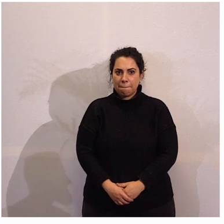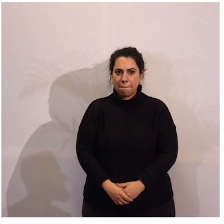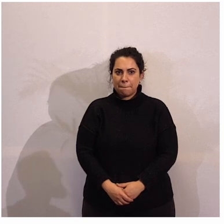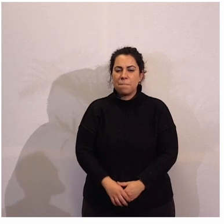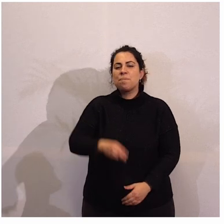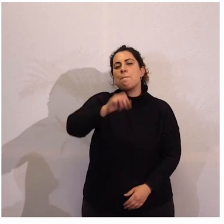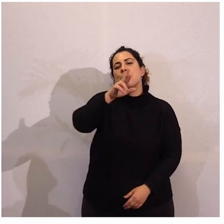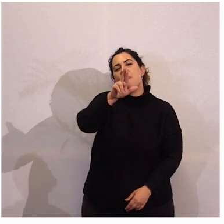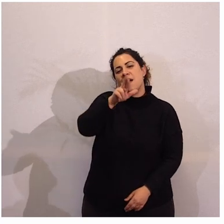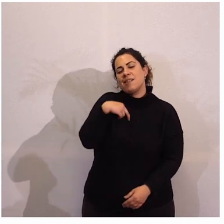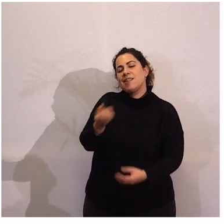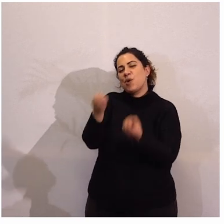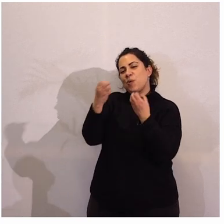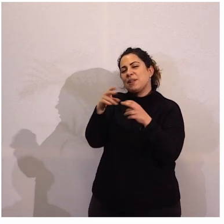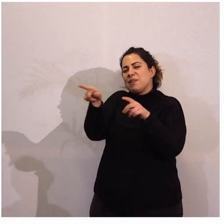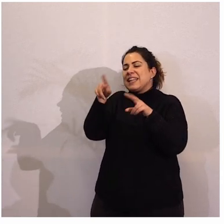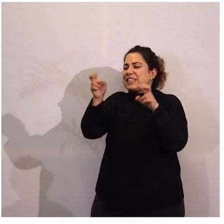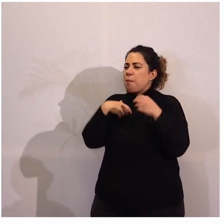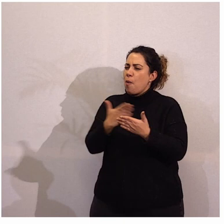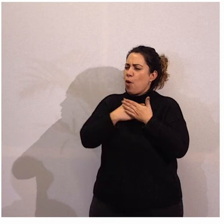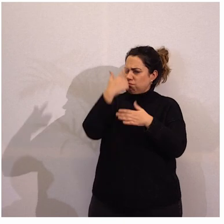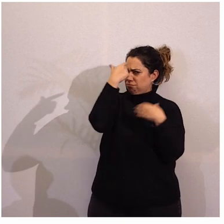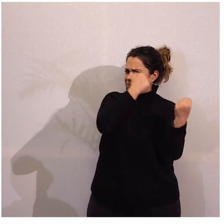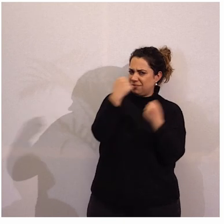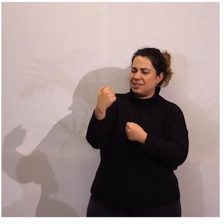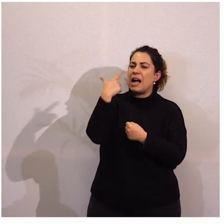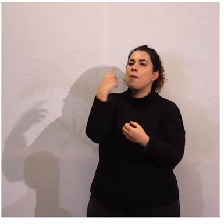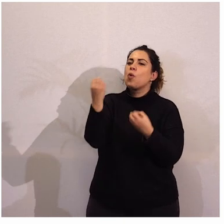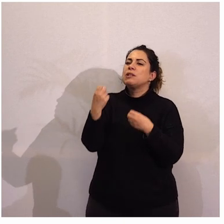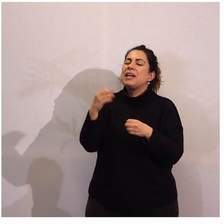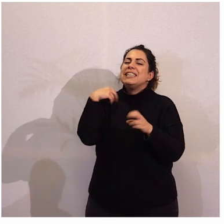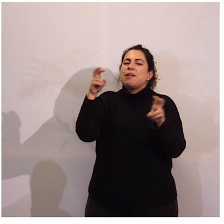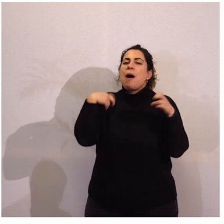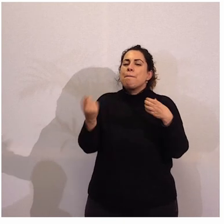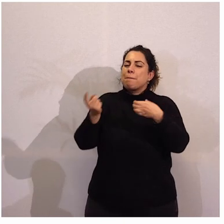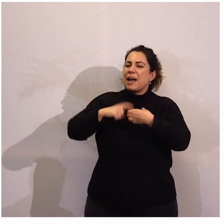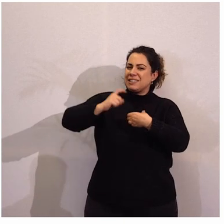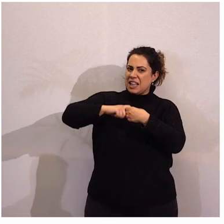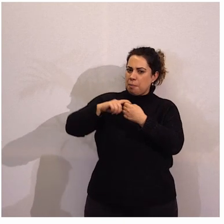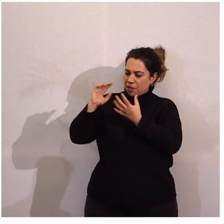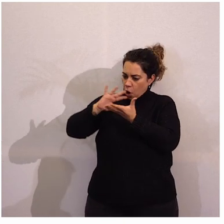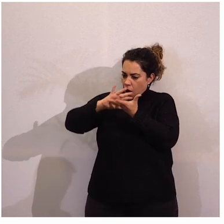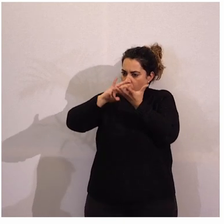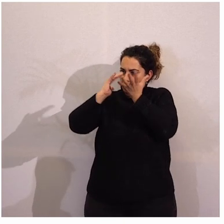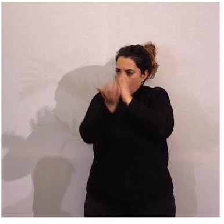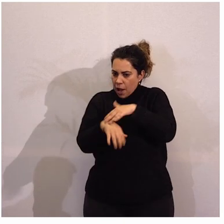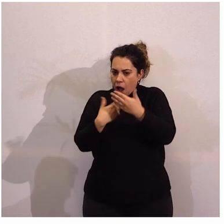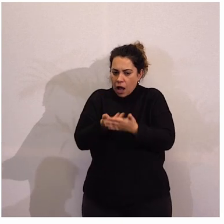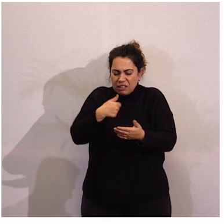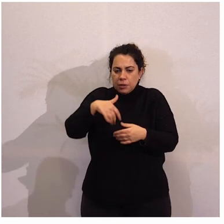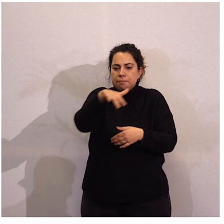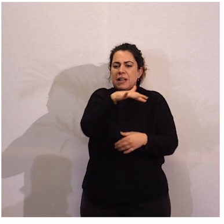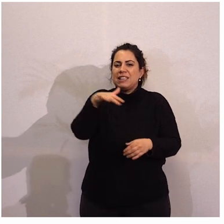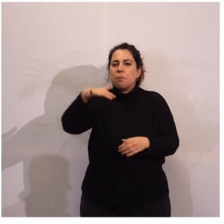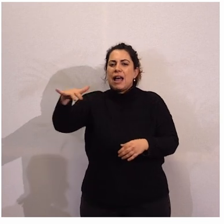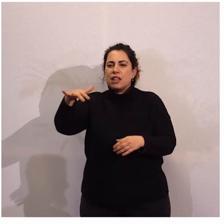Mar, cuéntanos tú, que sabes mucho de voluntariado, cómo ha ido cambiando la participación de la gente en los espacios en los que